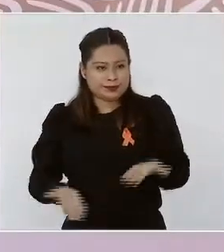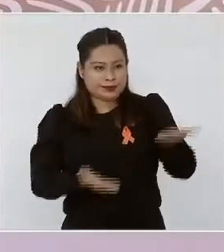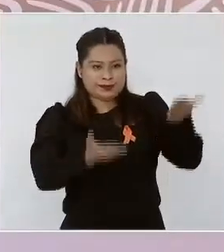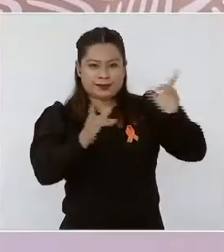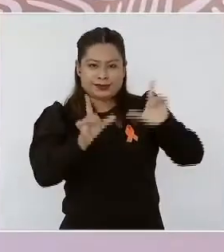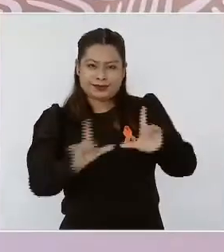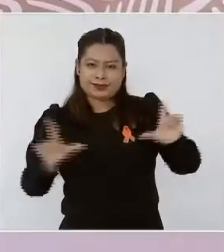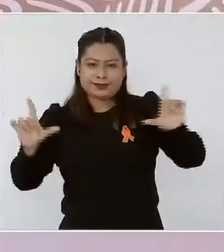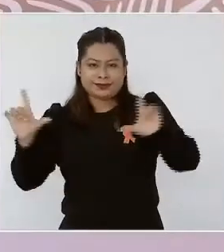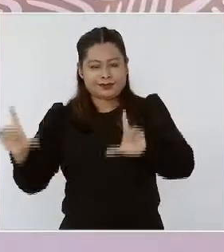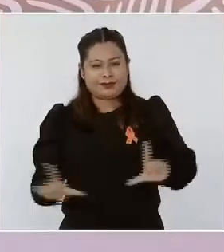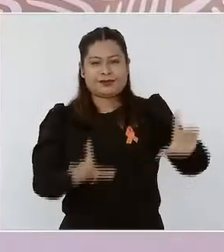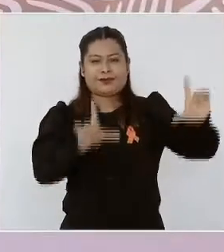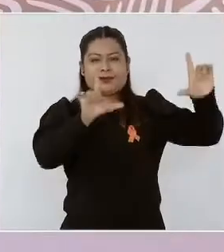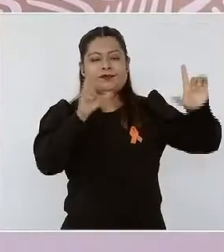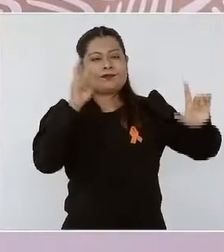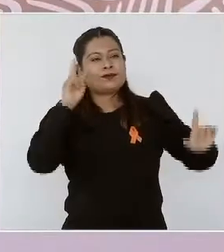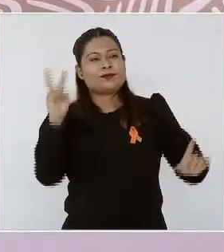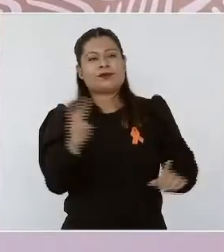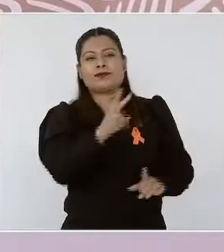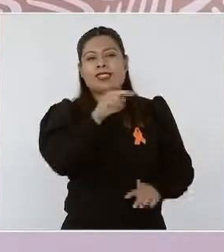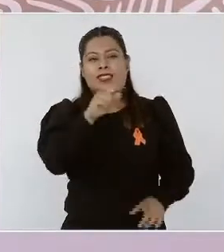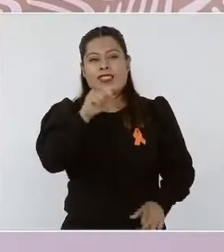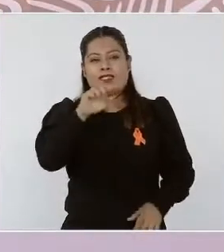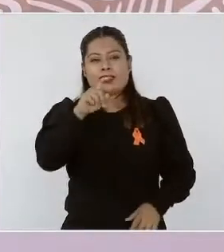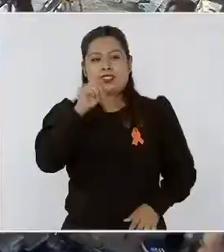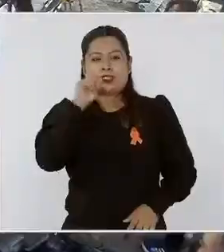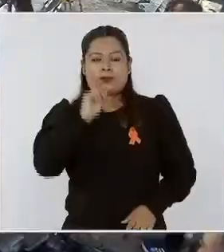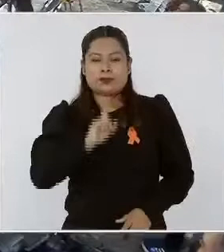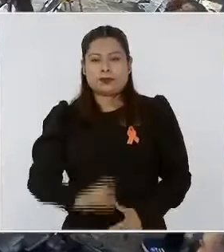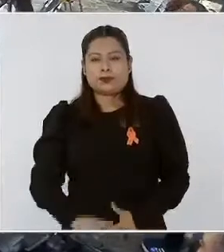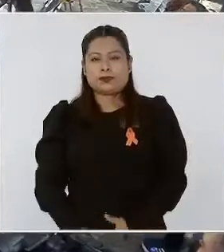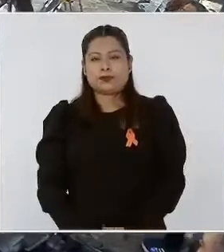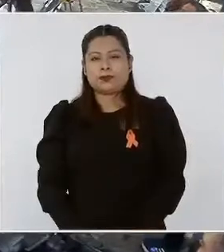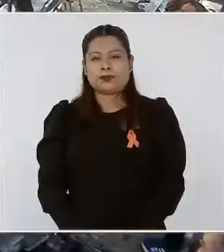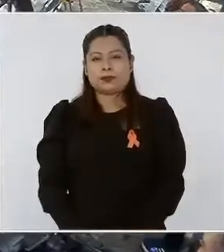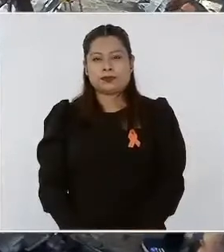escuchar y a ver a Natasha Canapé.